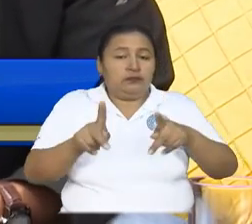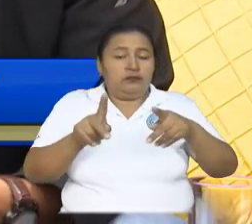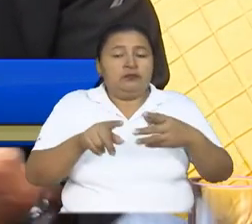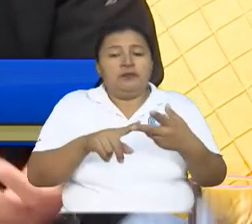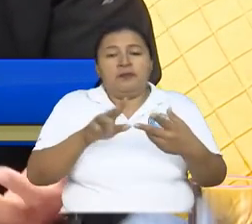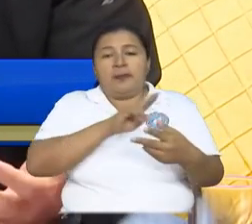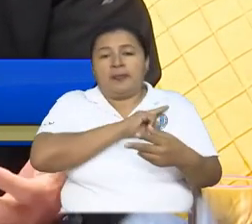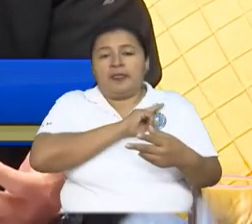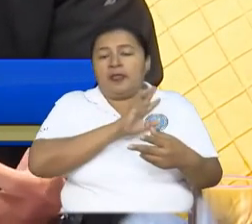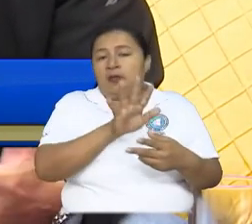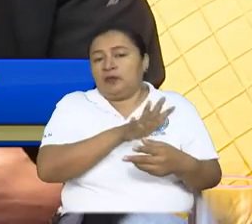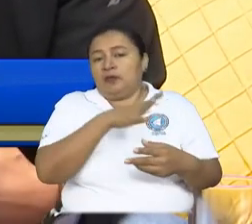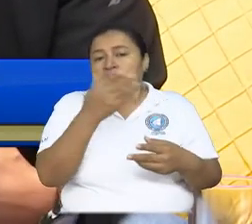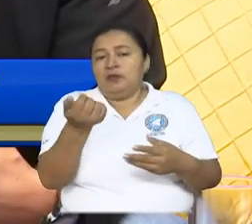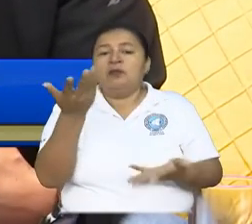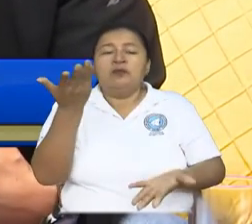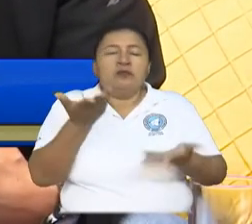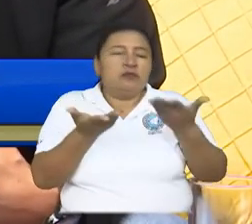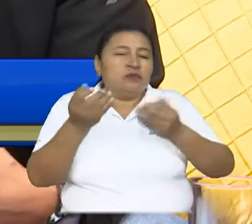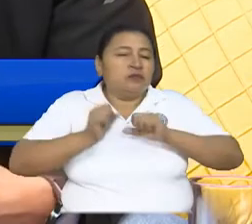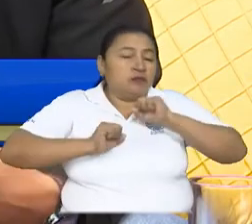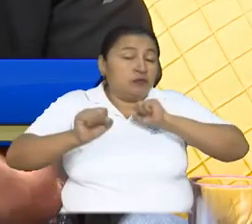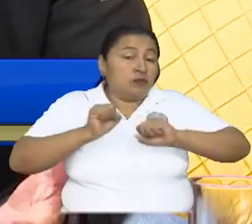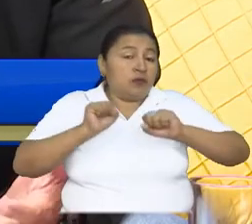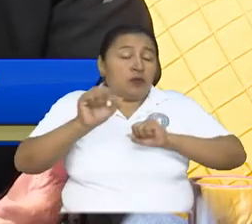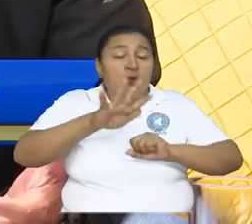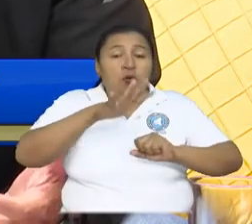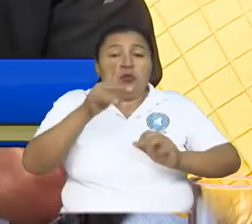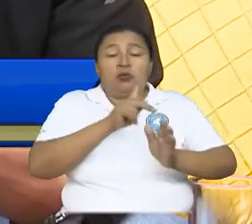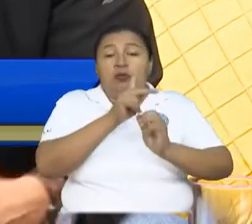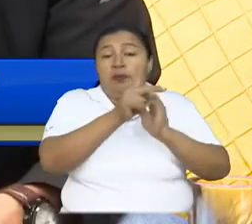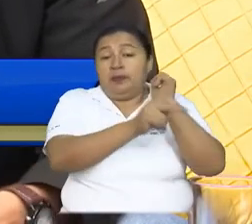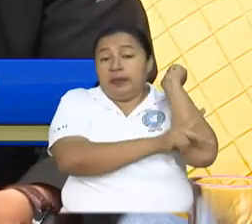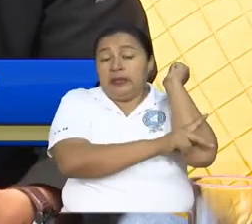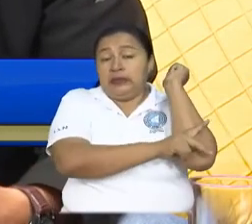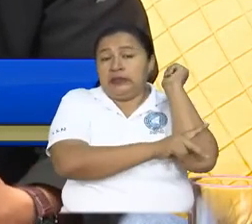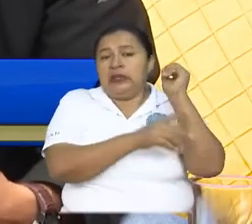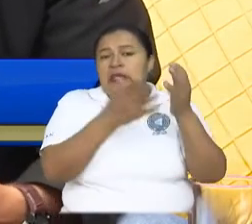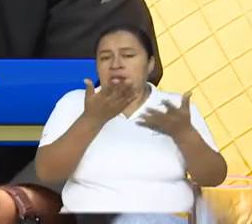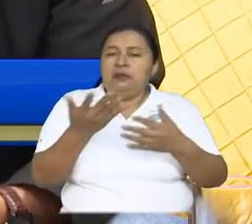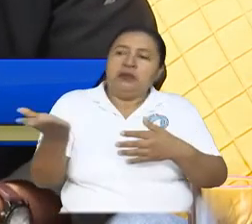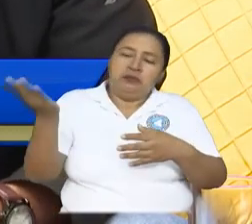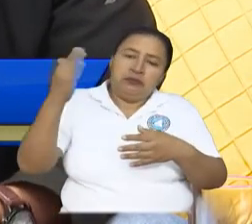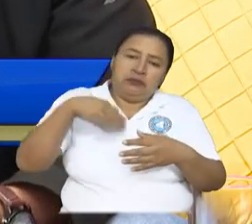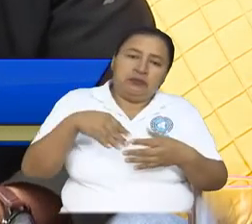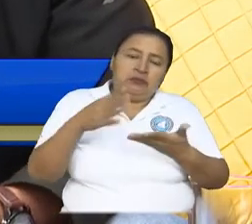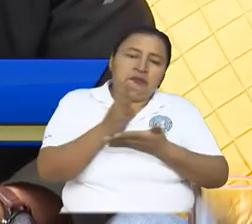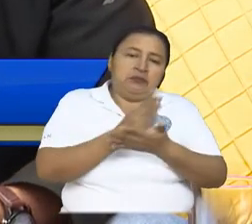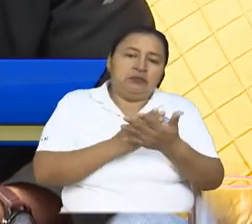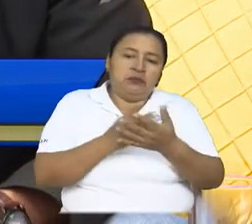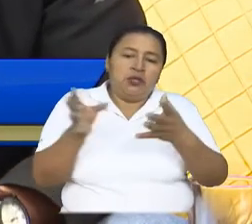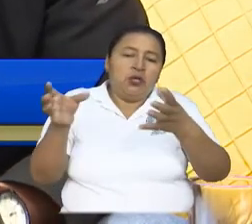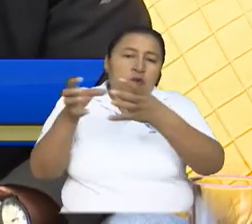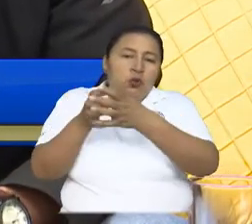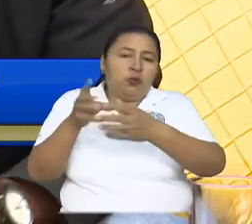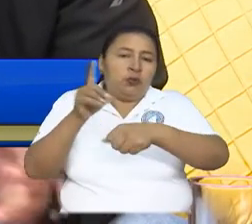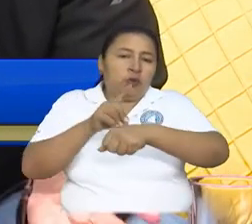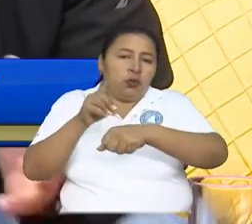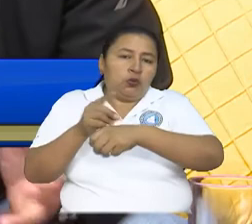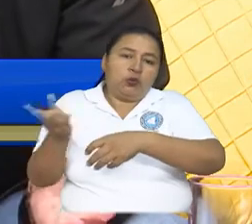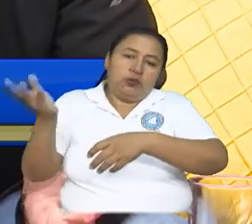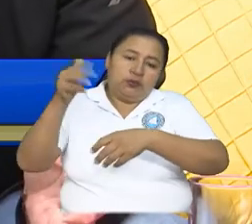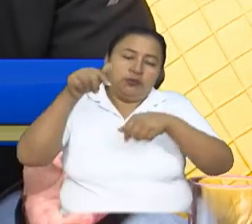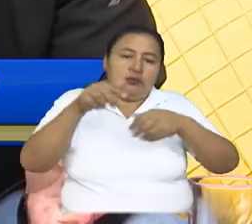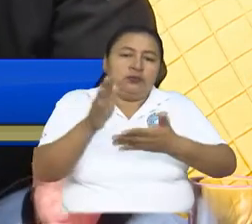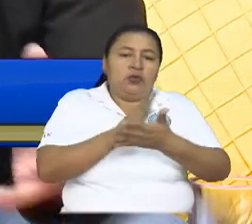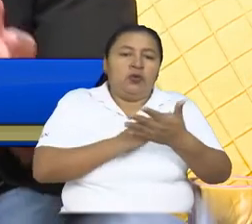hay posiblemente otros países que traen digamos brigadas y que de